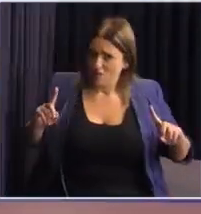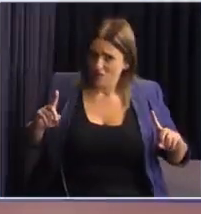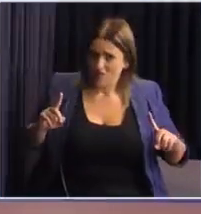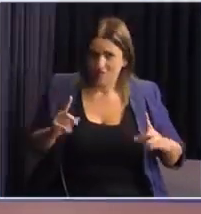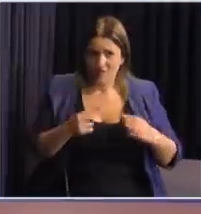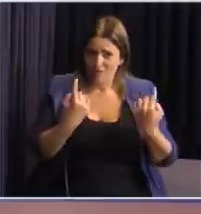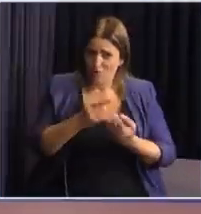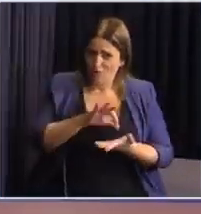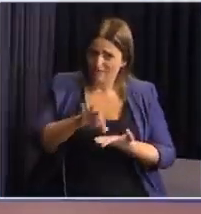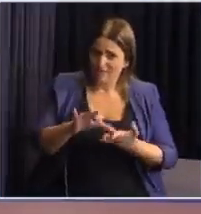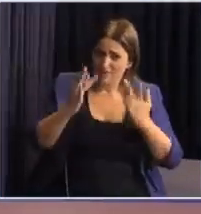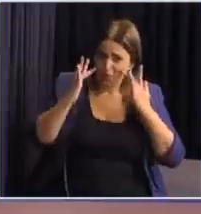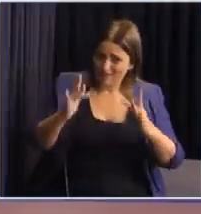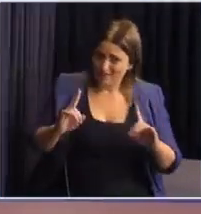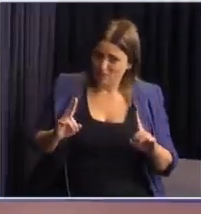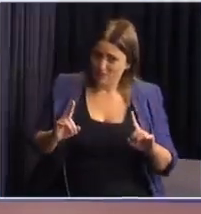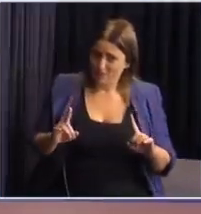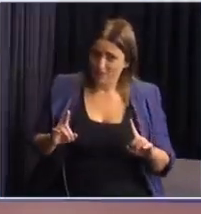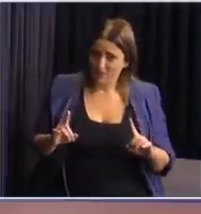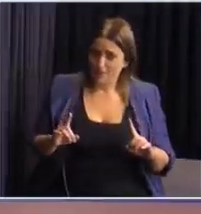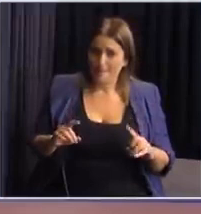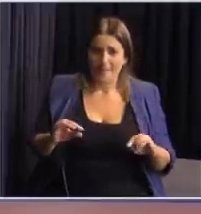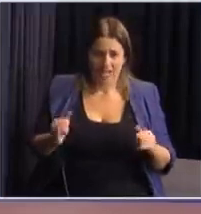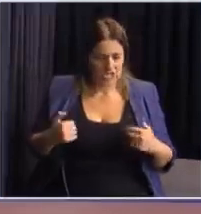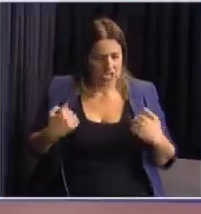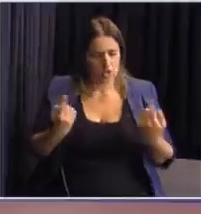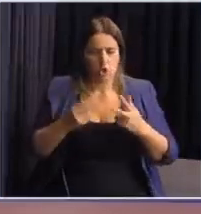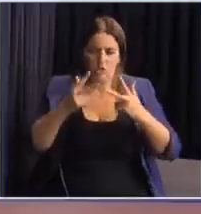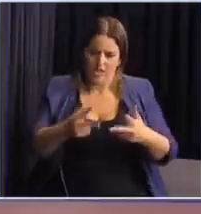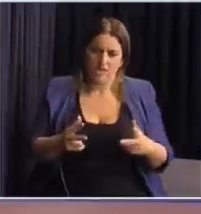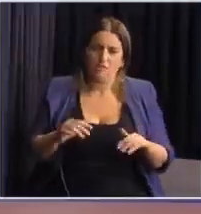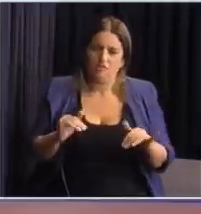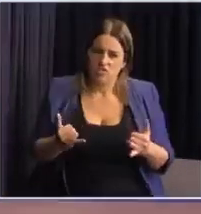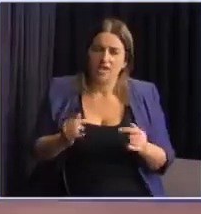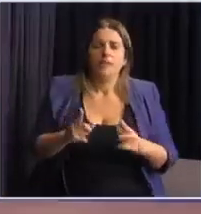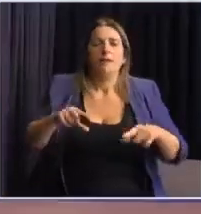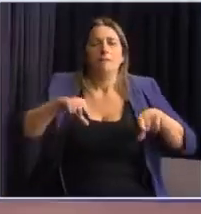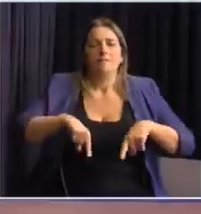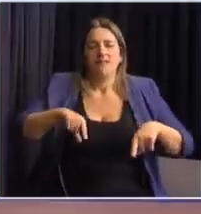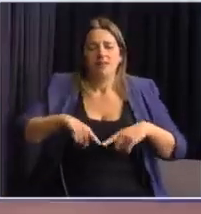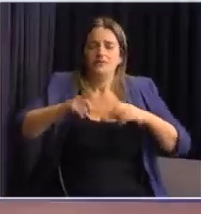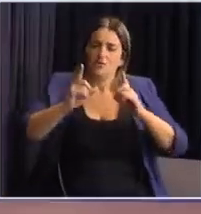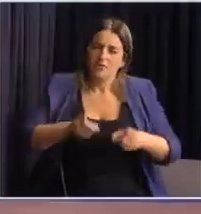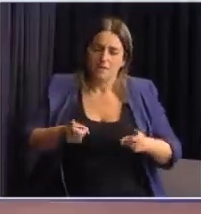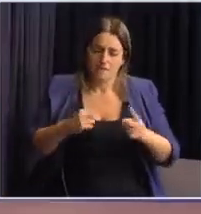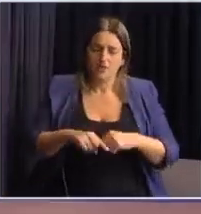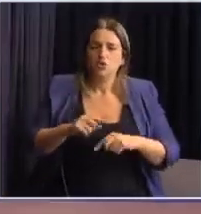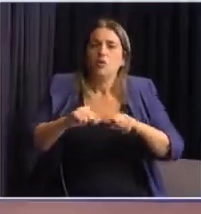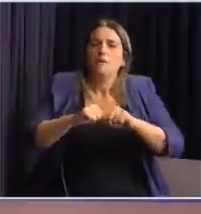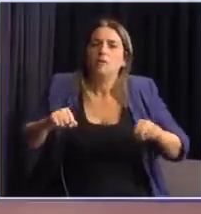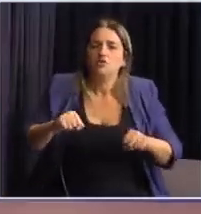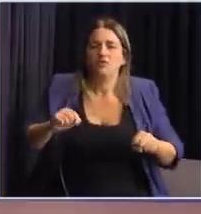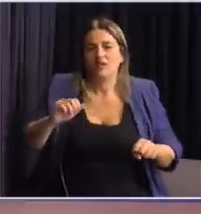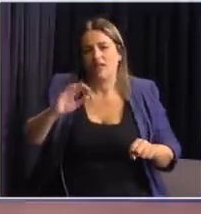educativo, obviamente. Ya le manifestamos hace un tiempo, y después el ministro habló al respecto, de la posibilidad de hacer